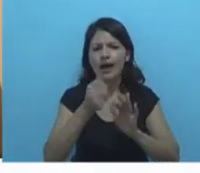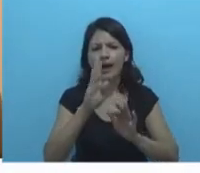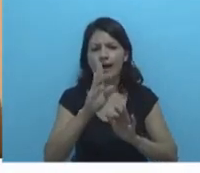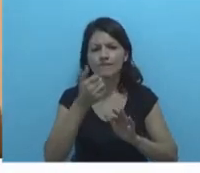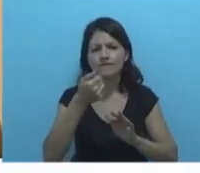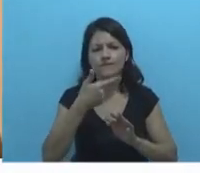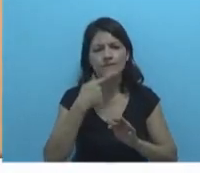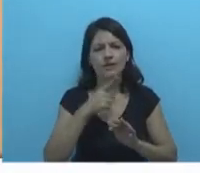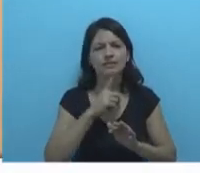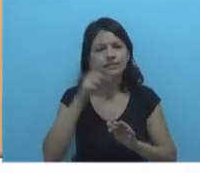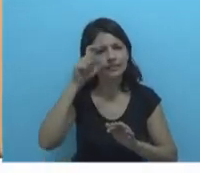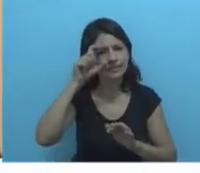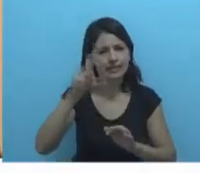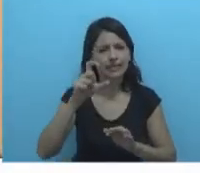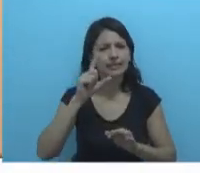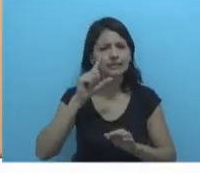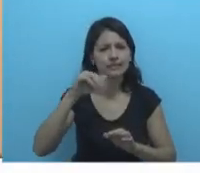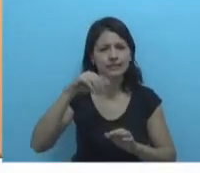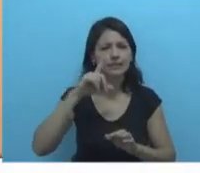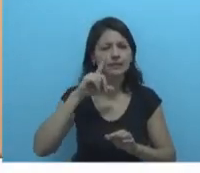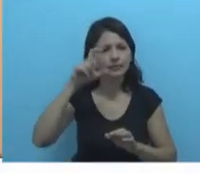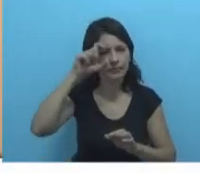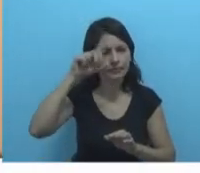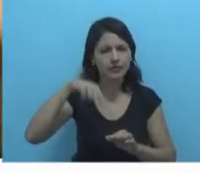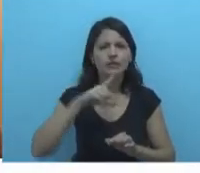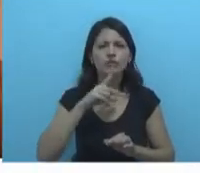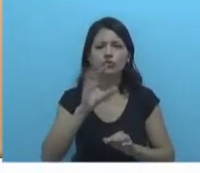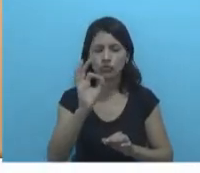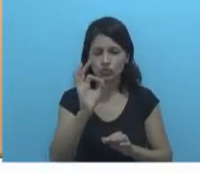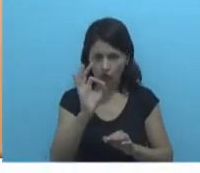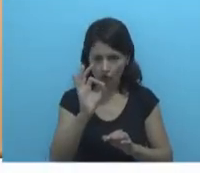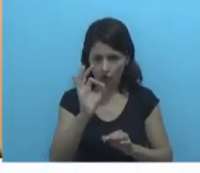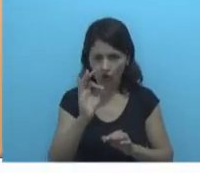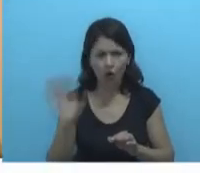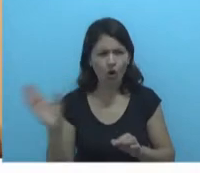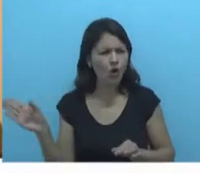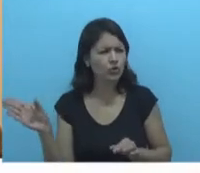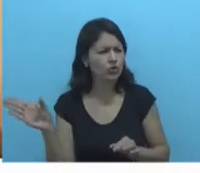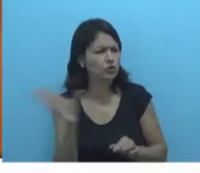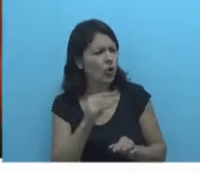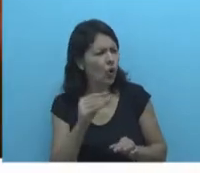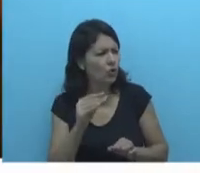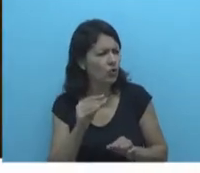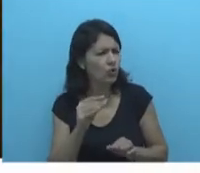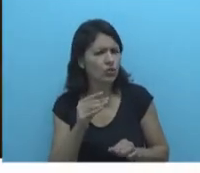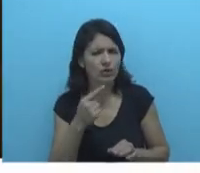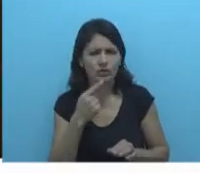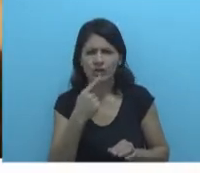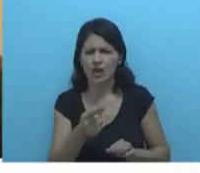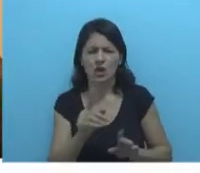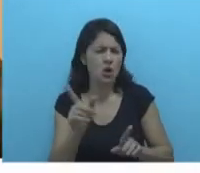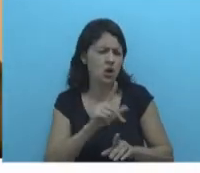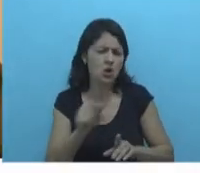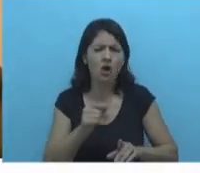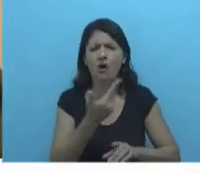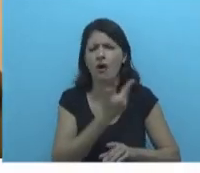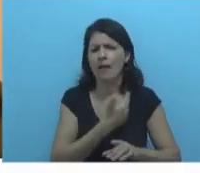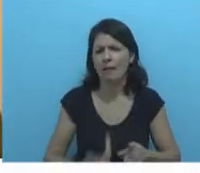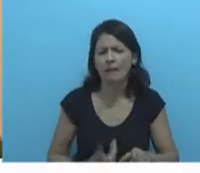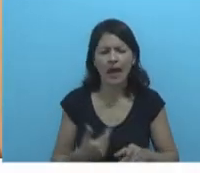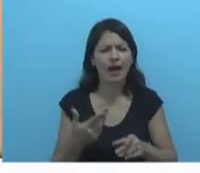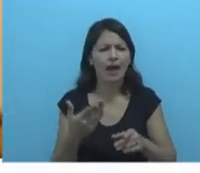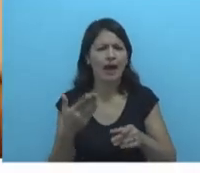hasta Alfonsín la tuvo que aplicar en determinado momento, todos subieron a decir que el Estado se iba a meter en